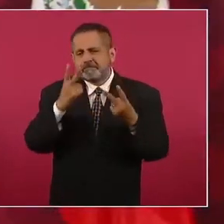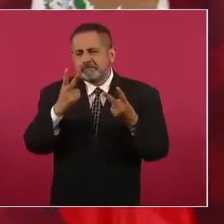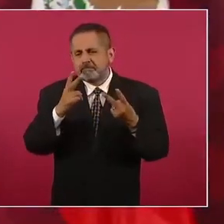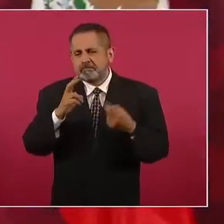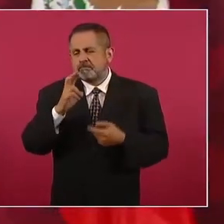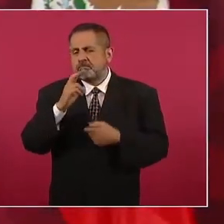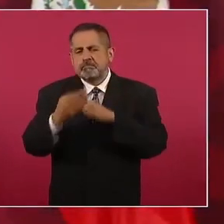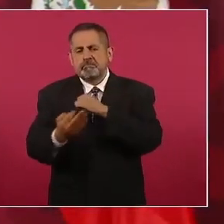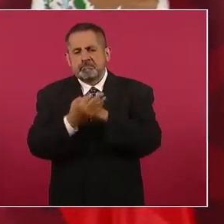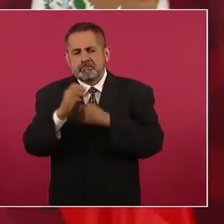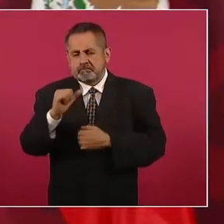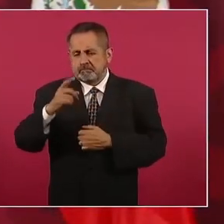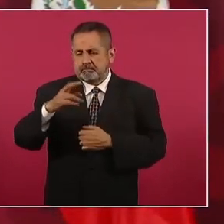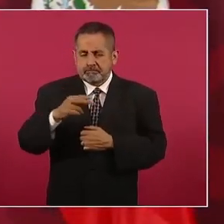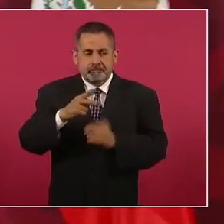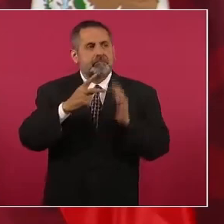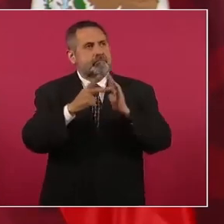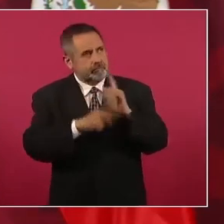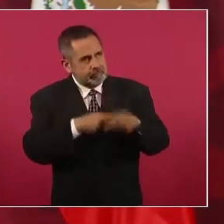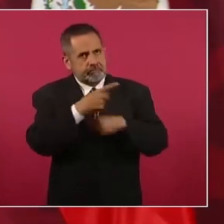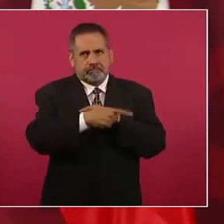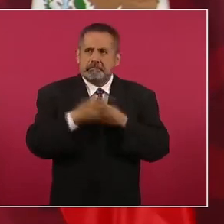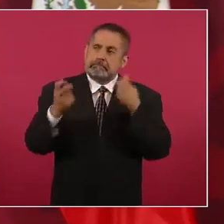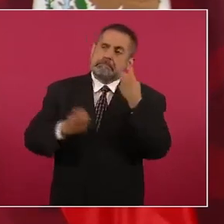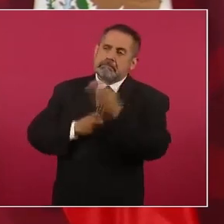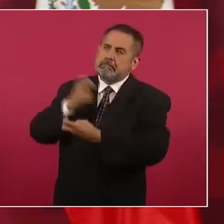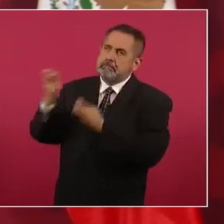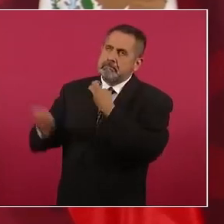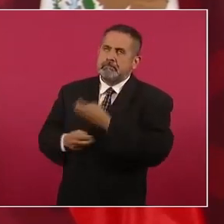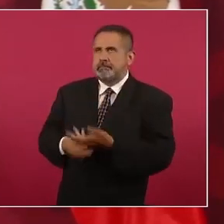eso empezó la nueva campaña. Acuérdense,